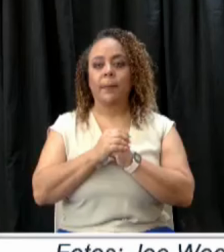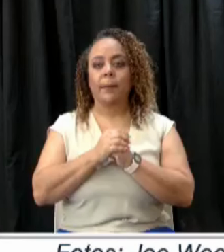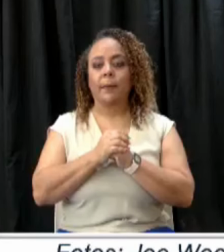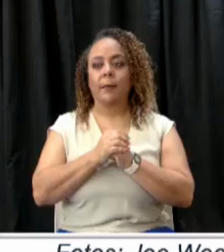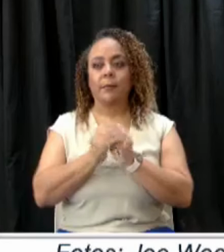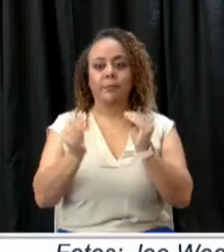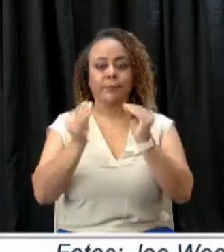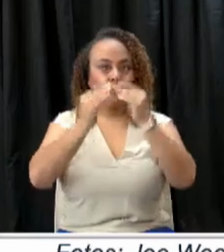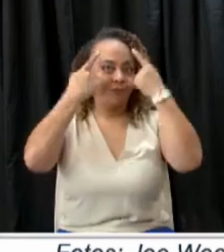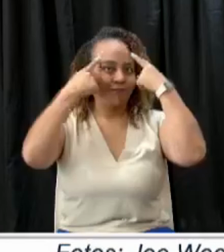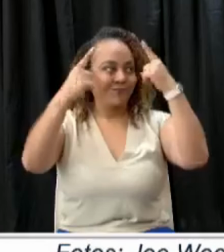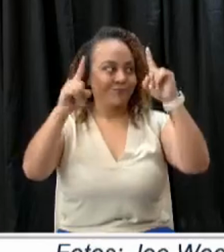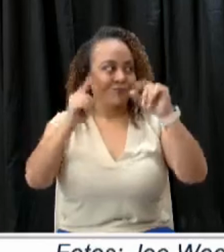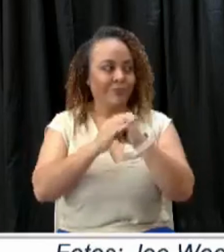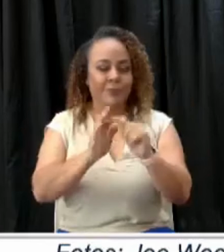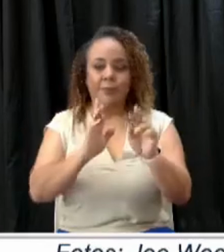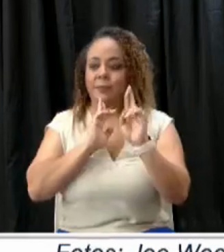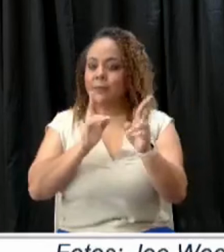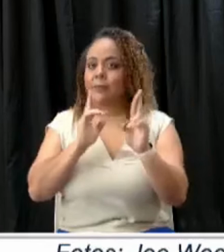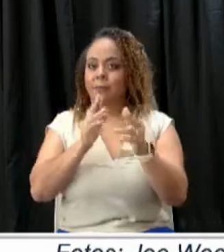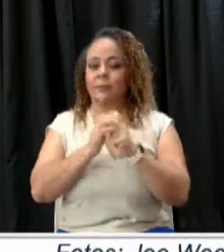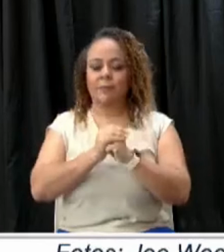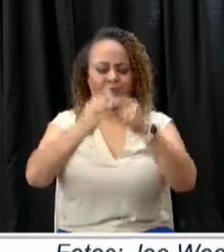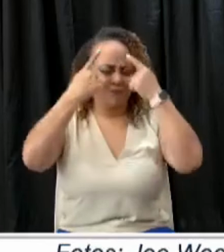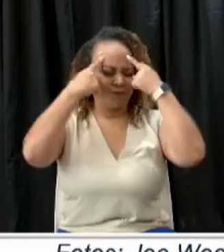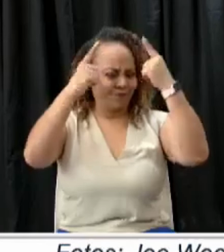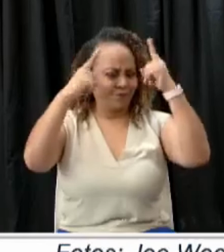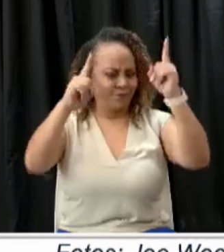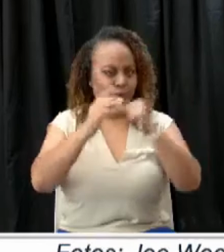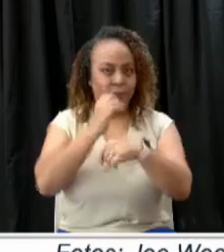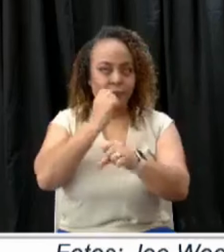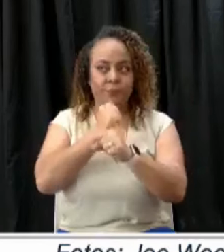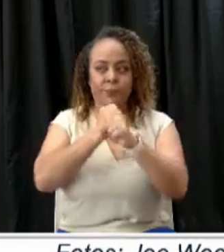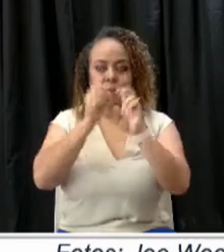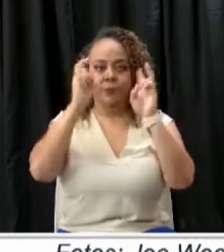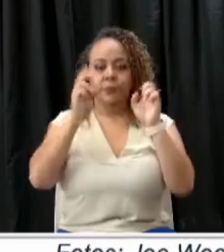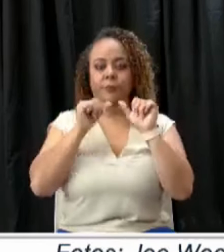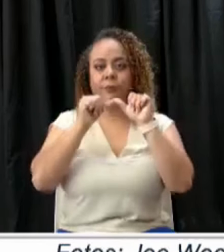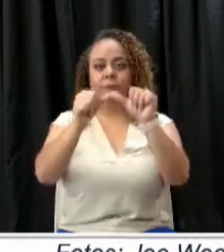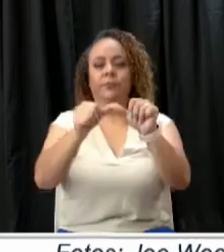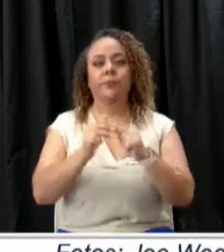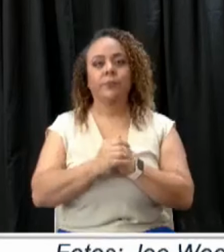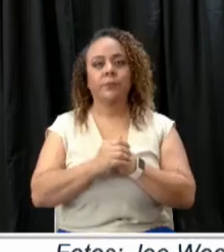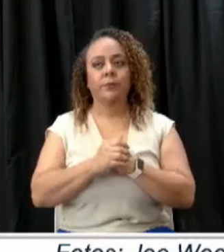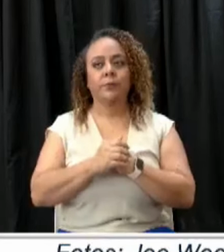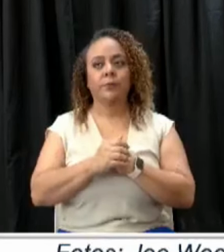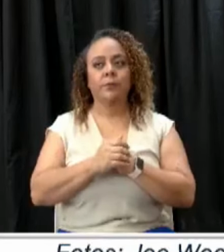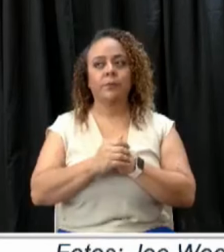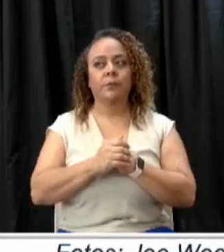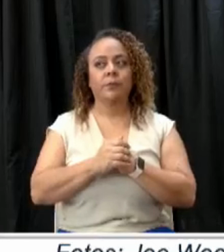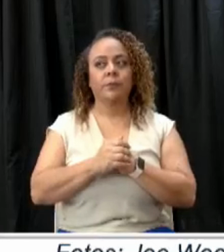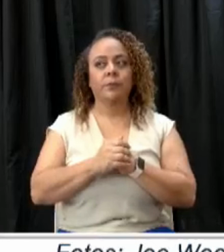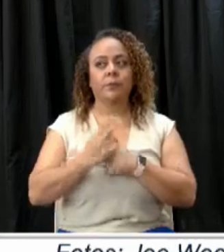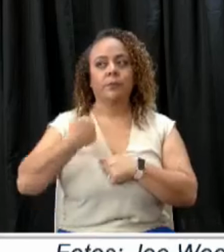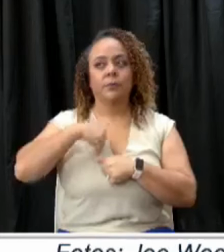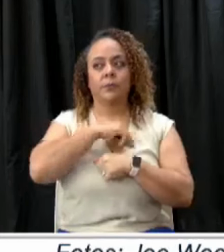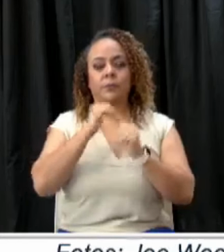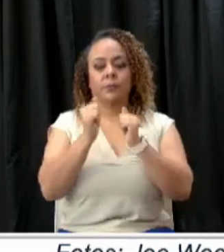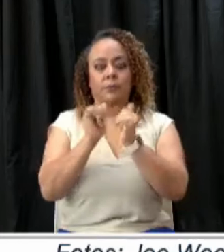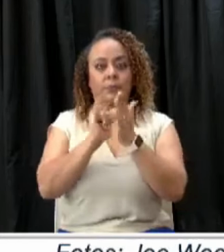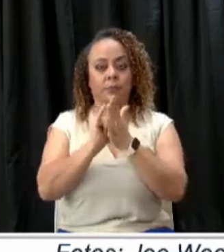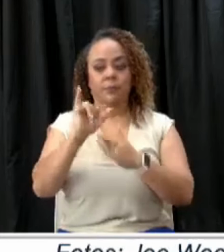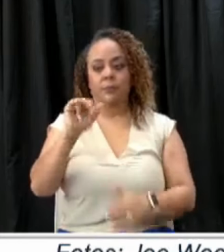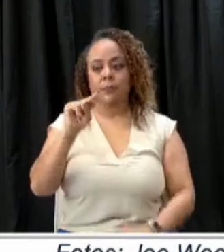mucho más éxito, resultados muchísimo más exitosos al trabajar el tema de sostenibilidad. Nosotros con este